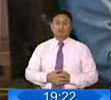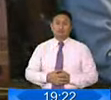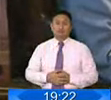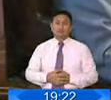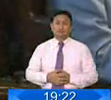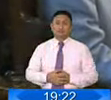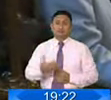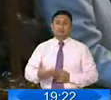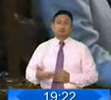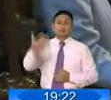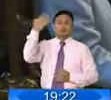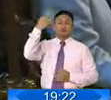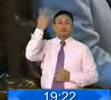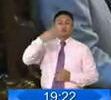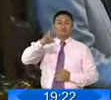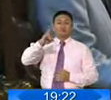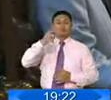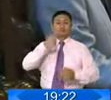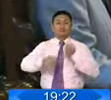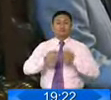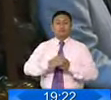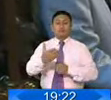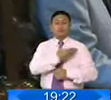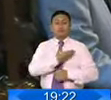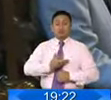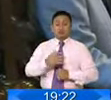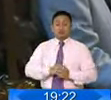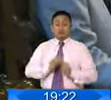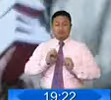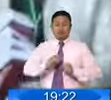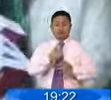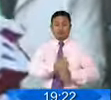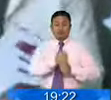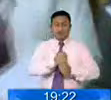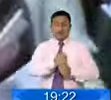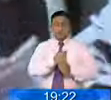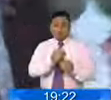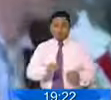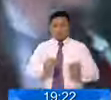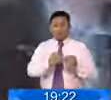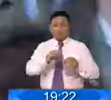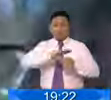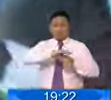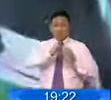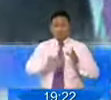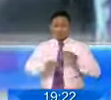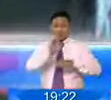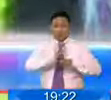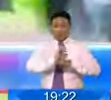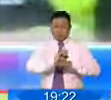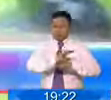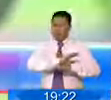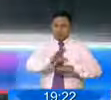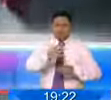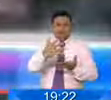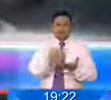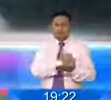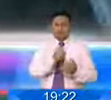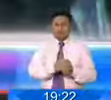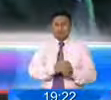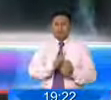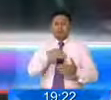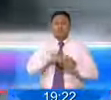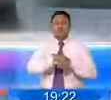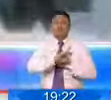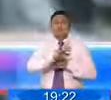El pasado 17 de mayo, el presidente Lenín Moreno decidió retirar la seguridad adicional de la Embajada de Ecuador en Londres, lugar donde guarda asilo político